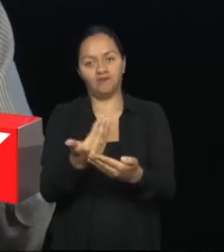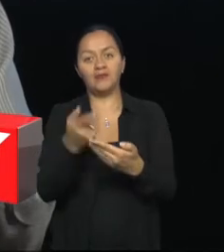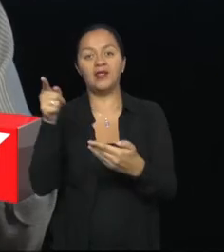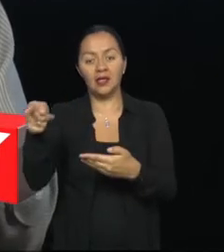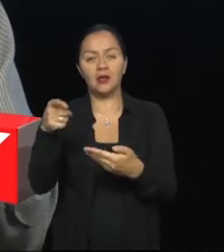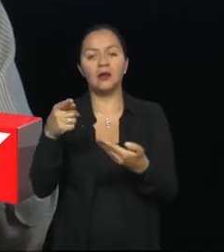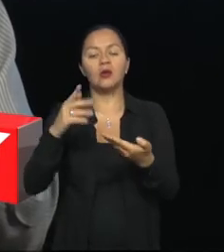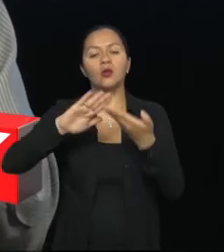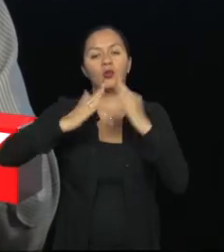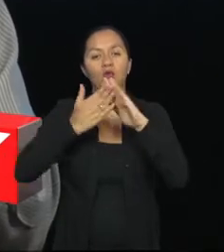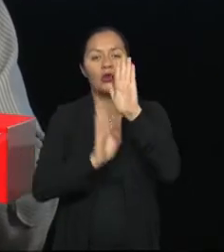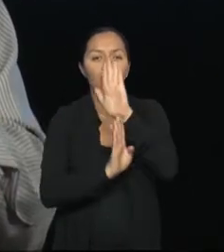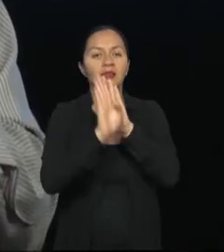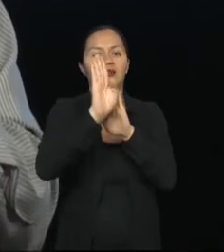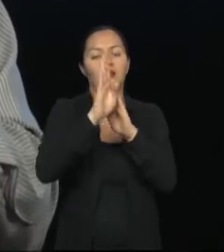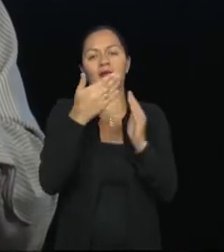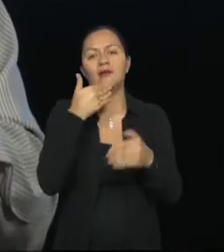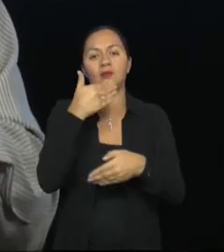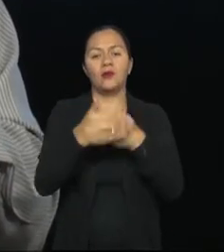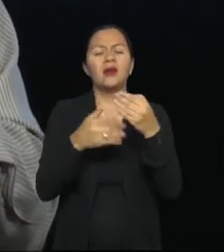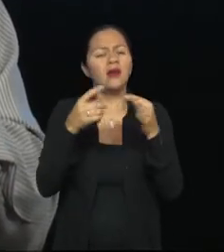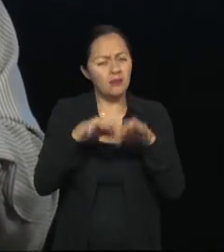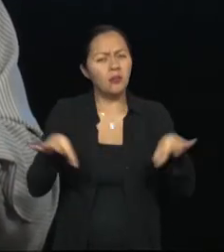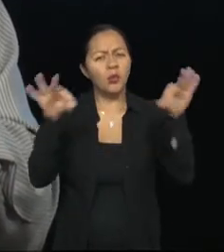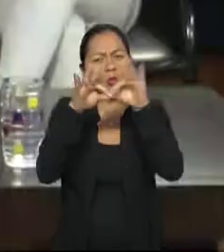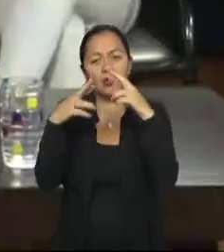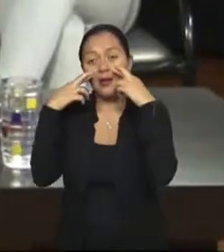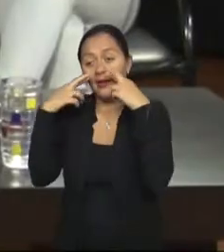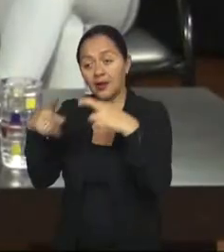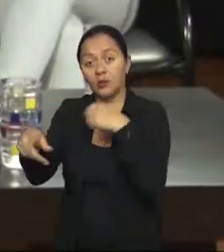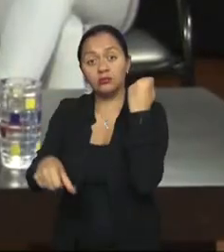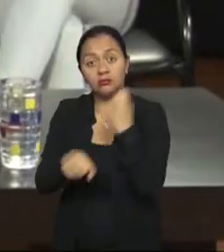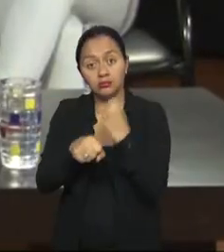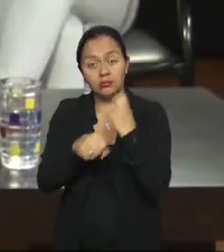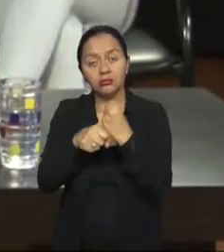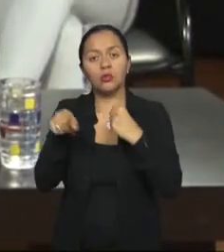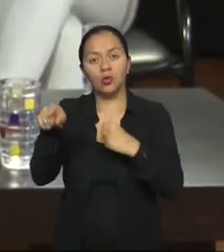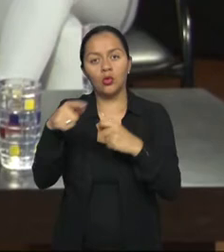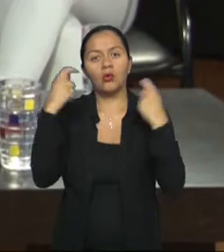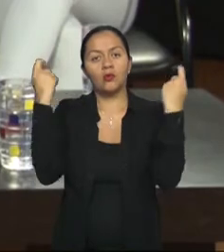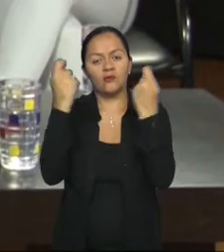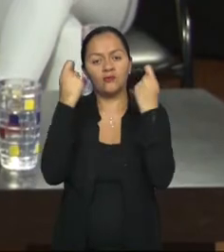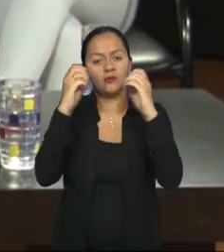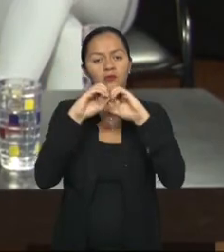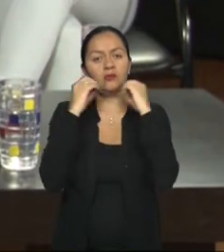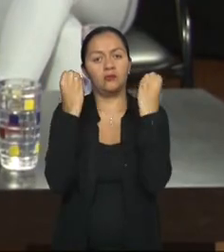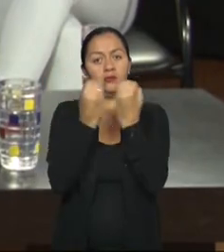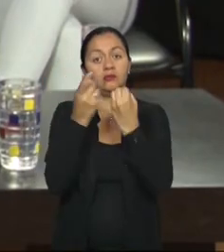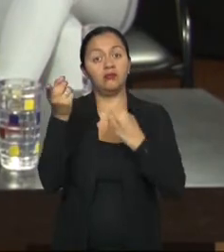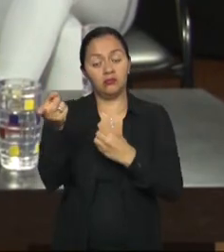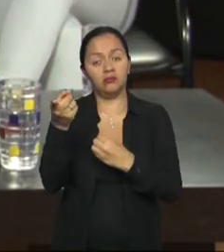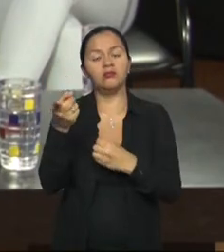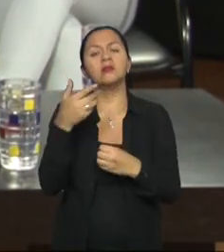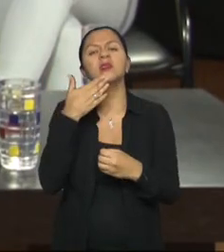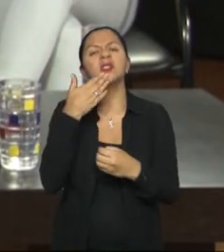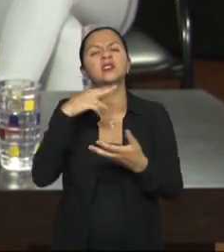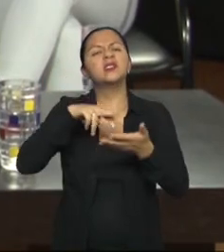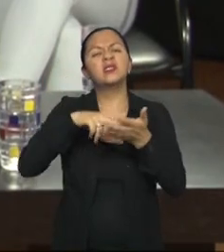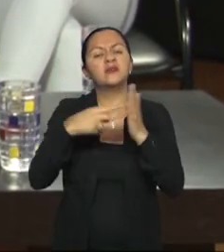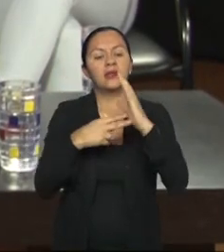basada en la comunidad. Y yo creo que hay que reconocer el hecho de la Christopher Blind Mission, que es completamente lo que significa